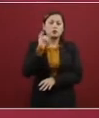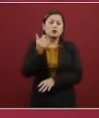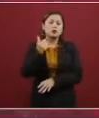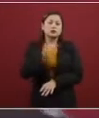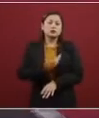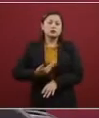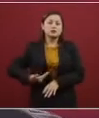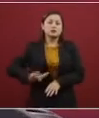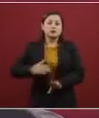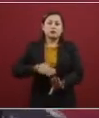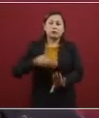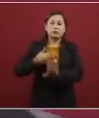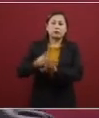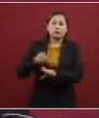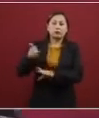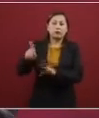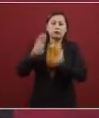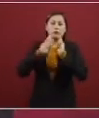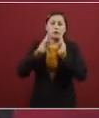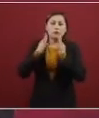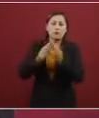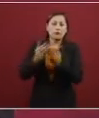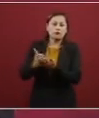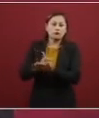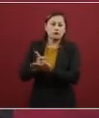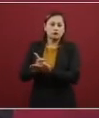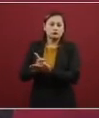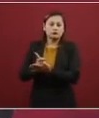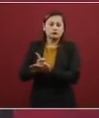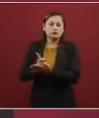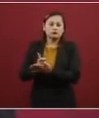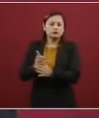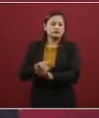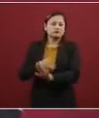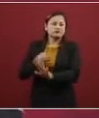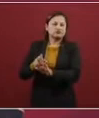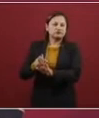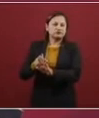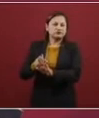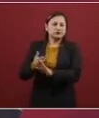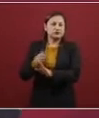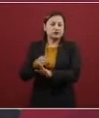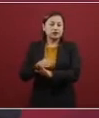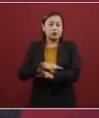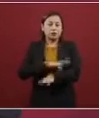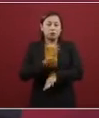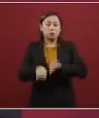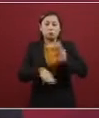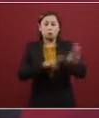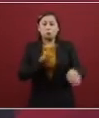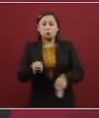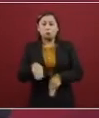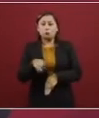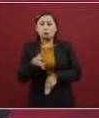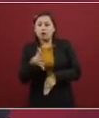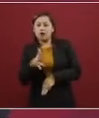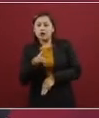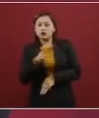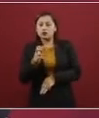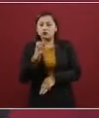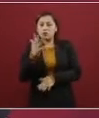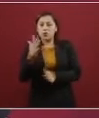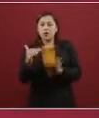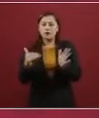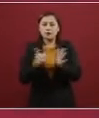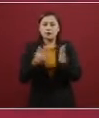a lo tonto al avispero alrededor de 250 mil mexicanos